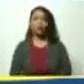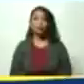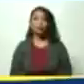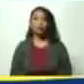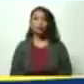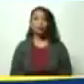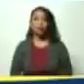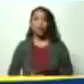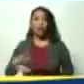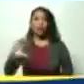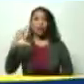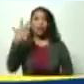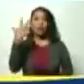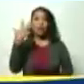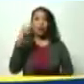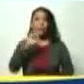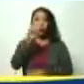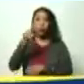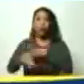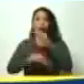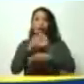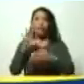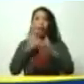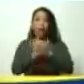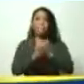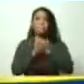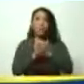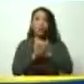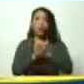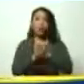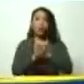la tercera pregunta la realiza el colega jorge